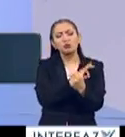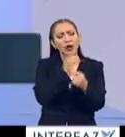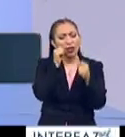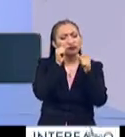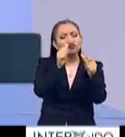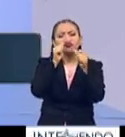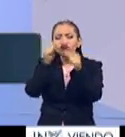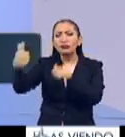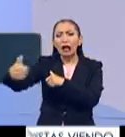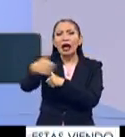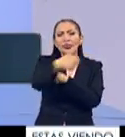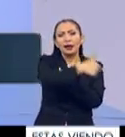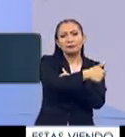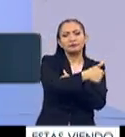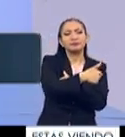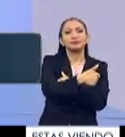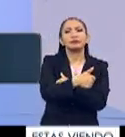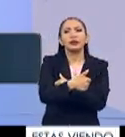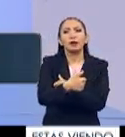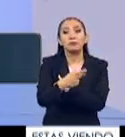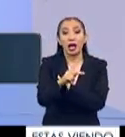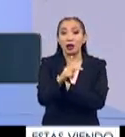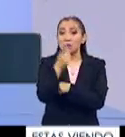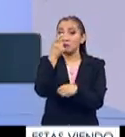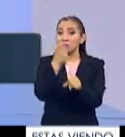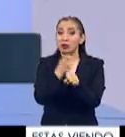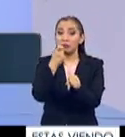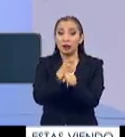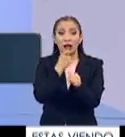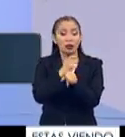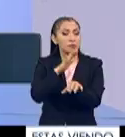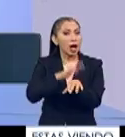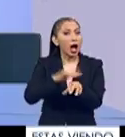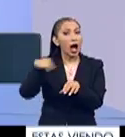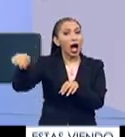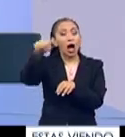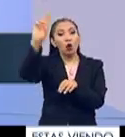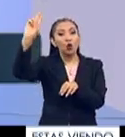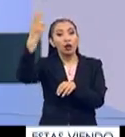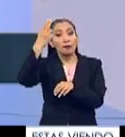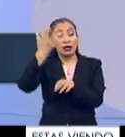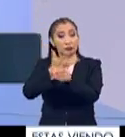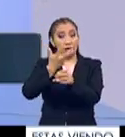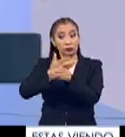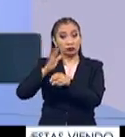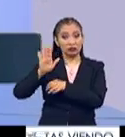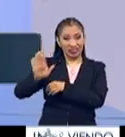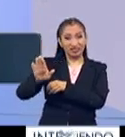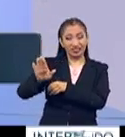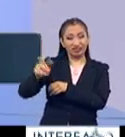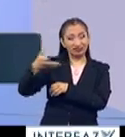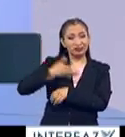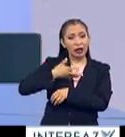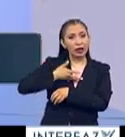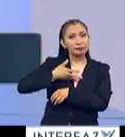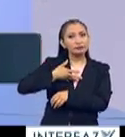sí, individualmente. Pero en principio, sobre todo las grandes universidades norteamericanas,